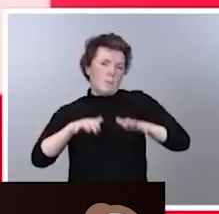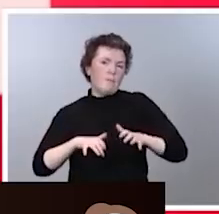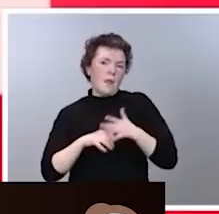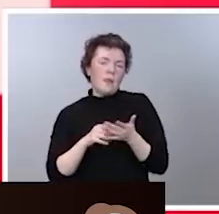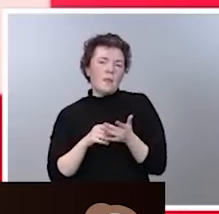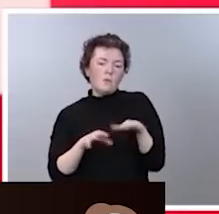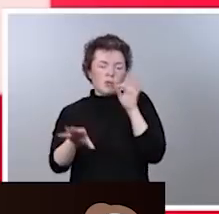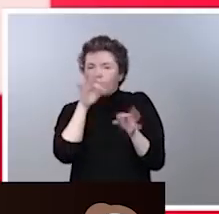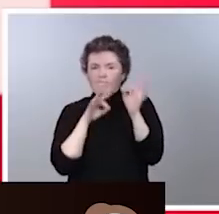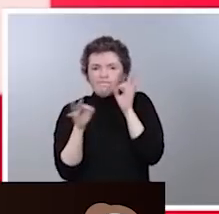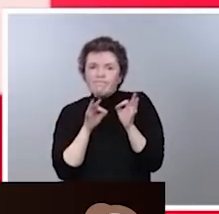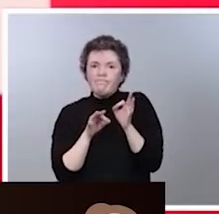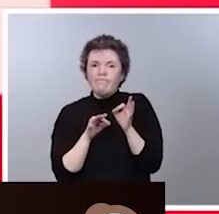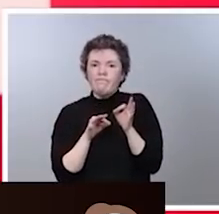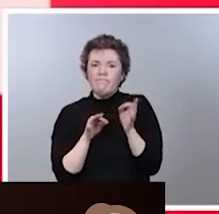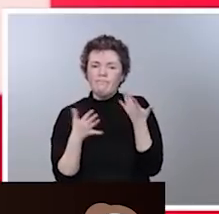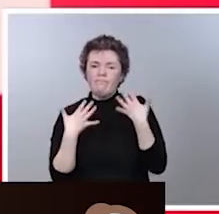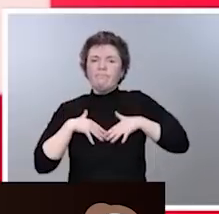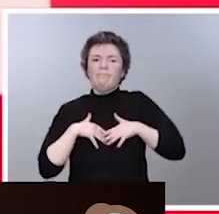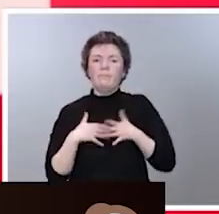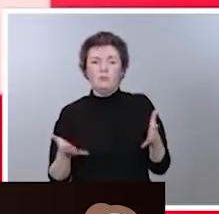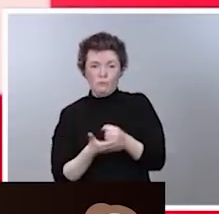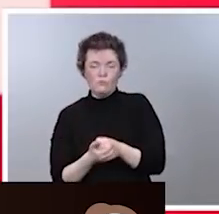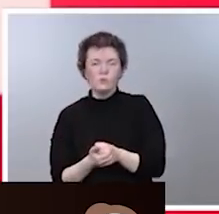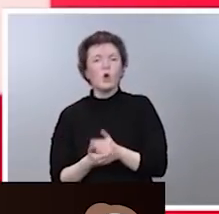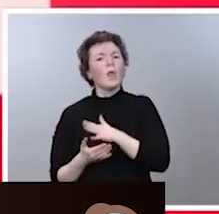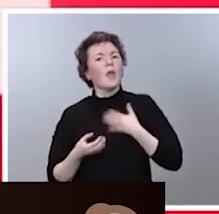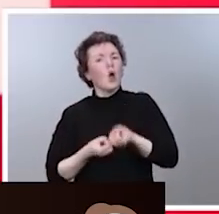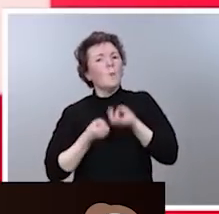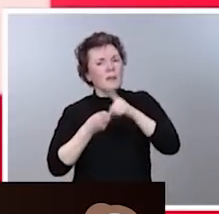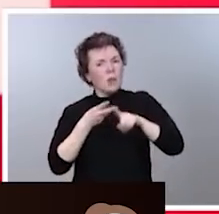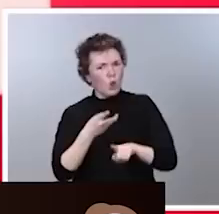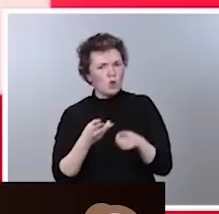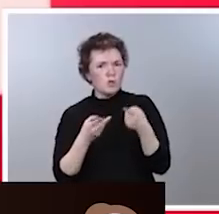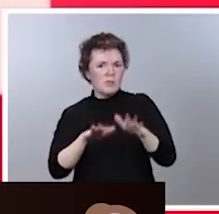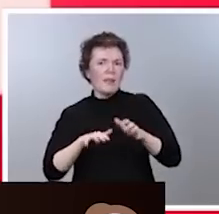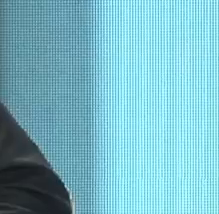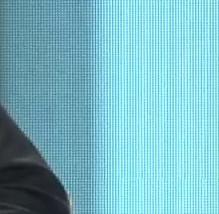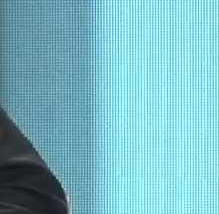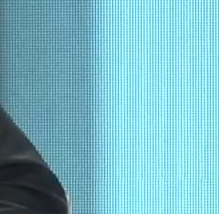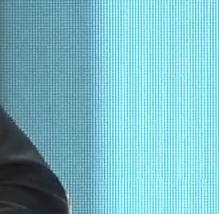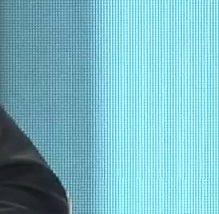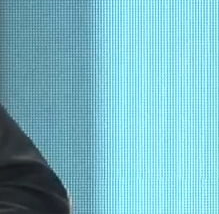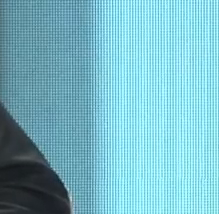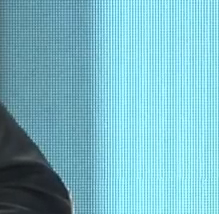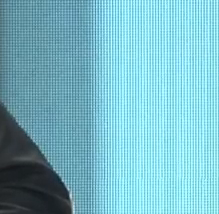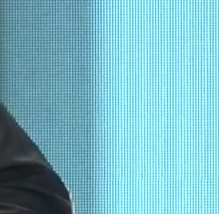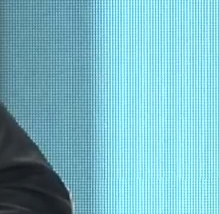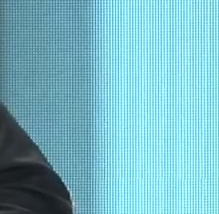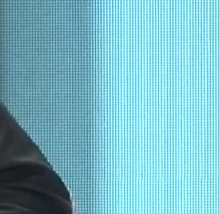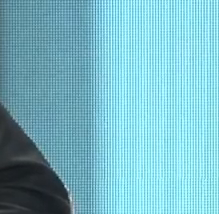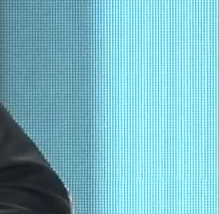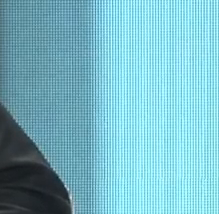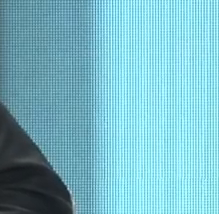votar la destrucción de España y es votar desigualdad e inseguridad. Francisco José, muchísimas gracias y un abrazo muy